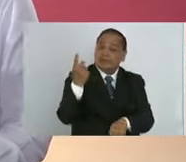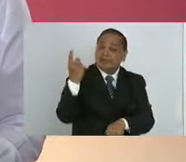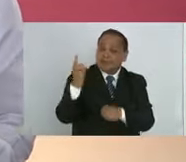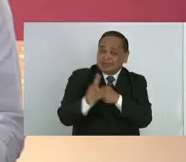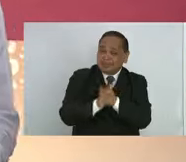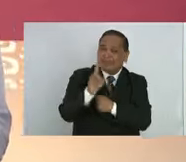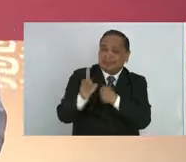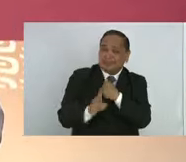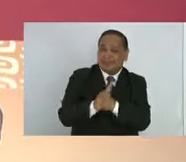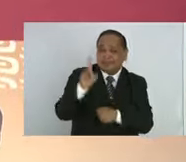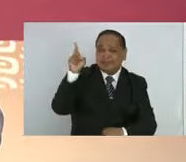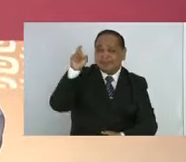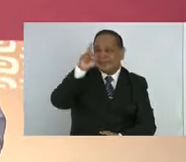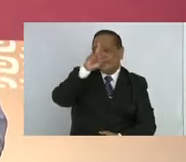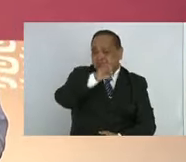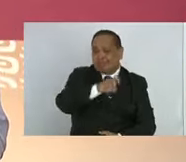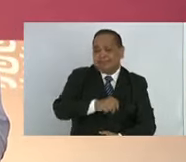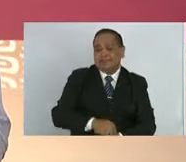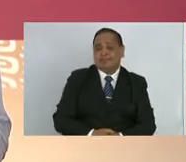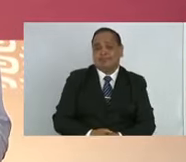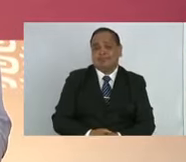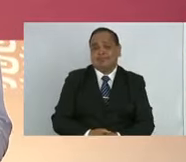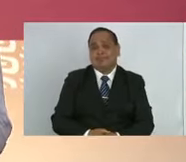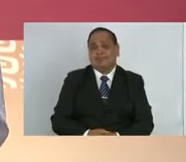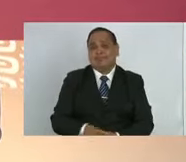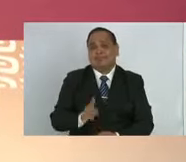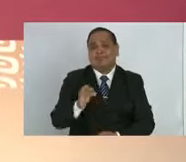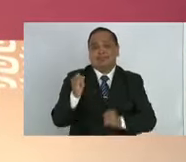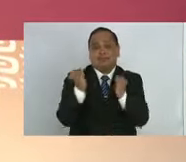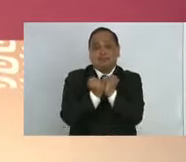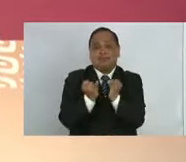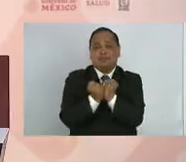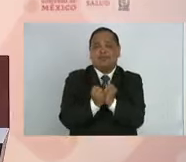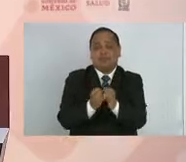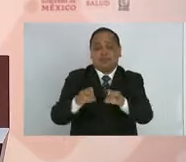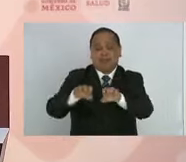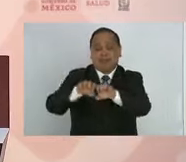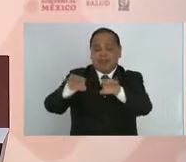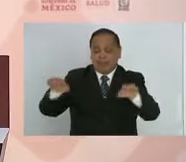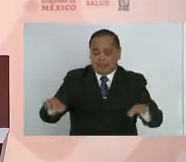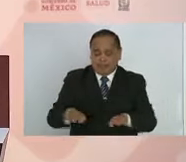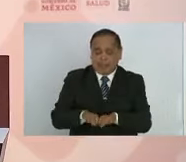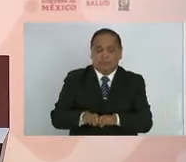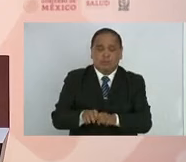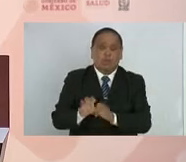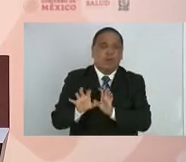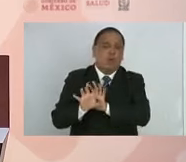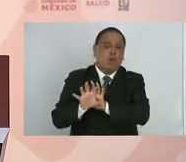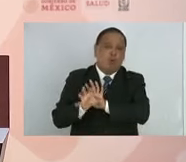Y se consiguieron los equipos, los ventiladores,